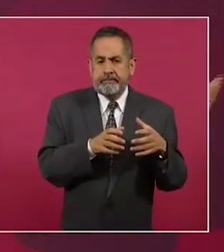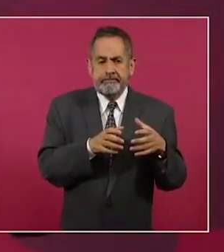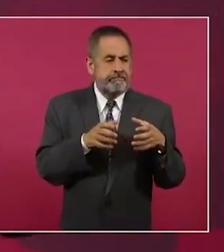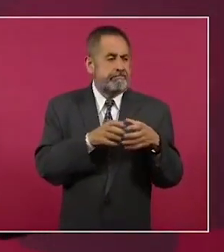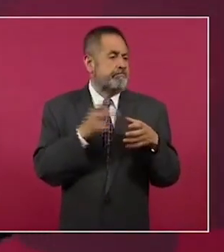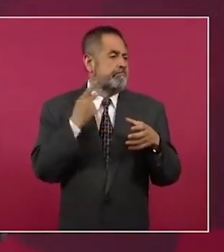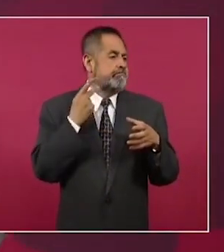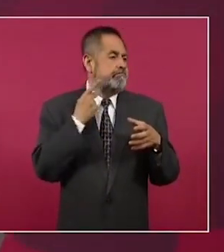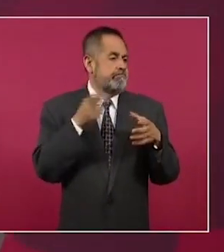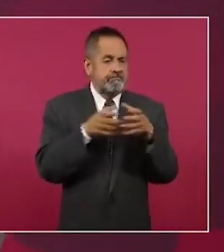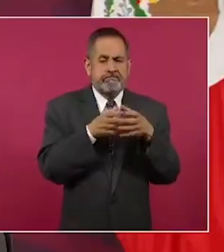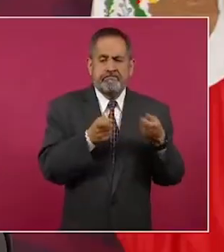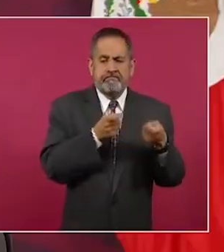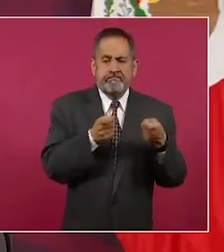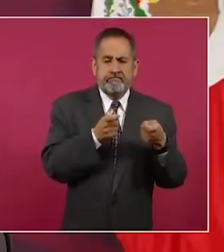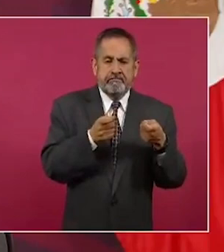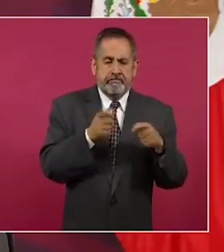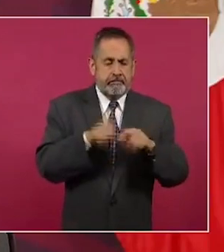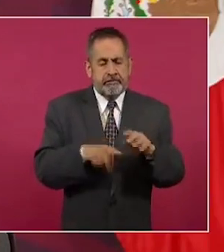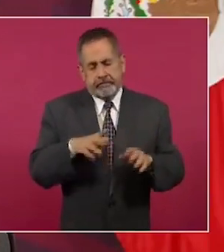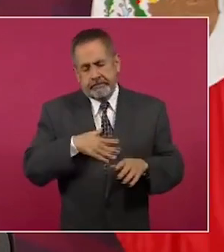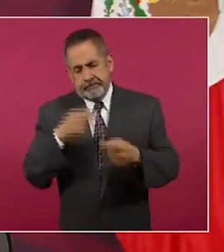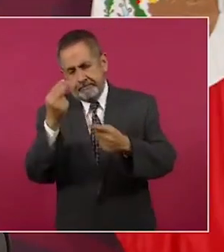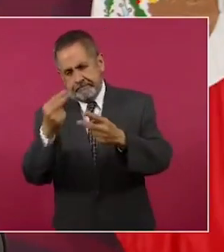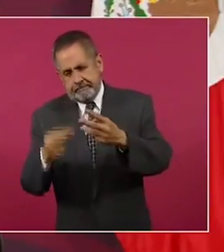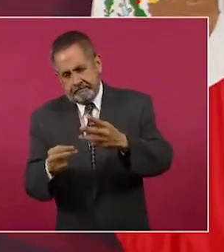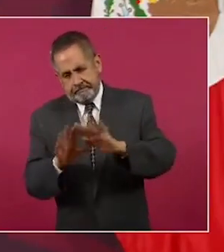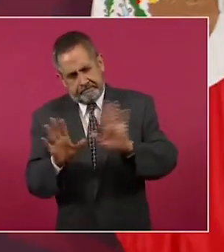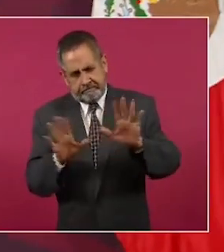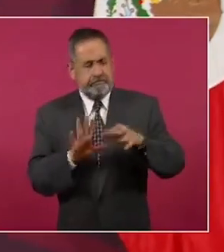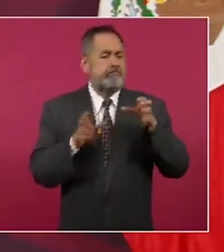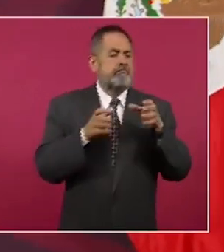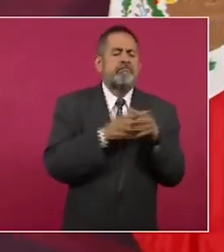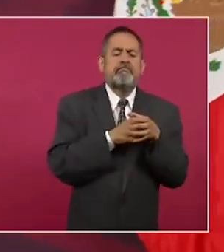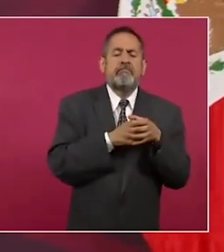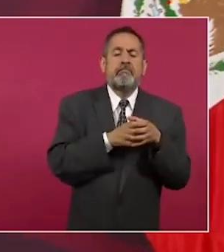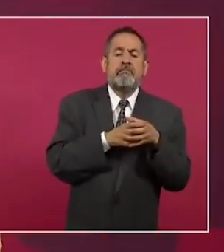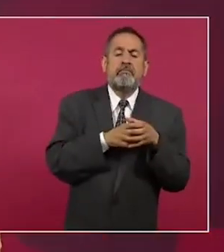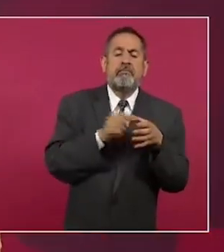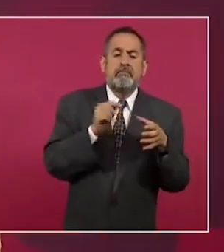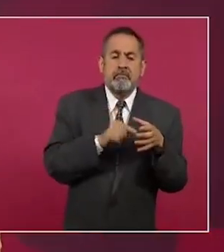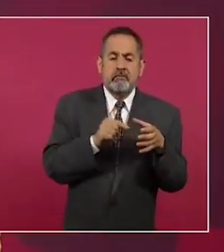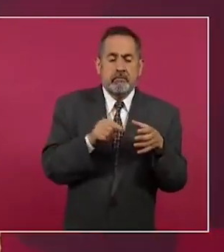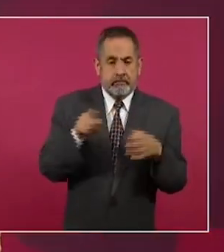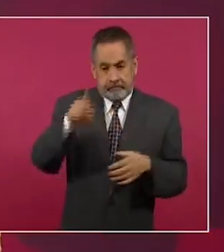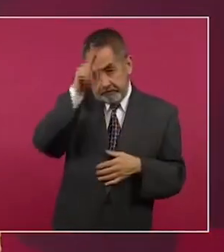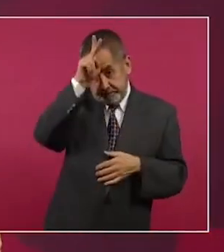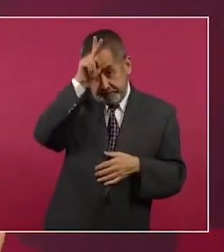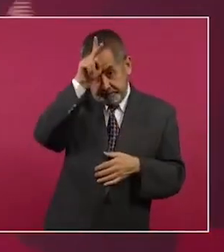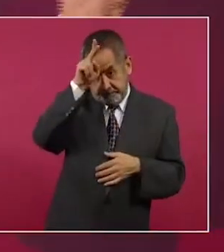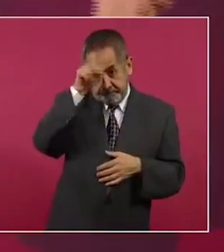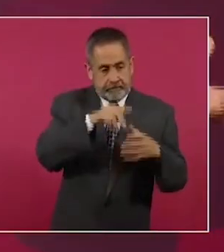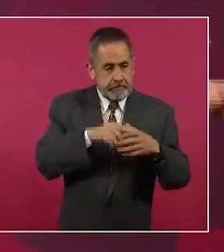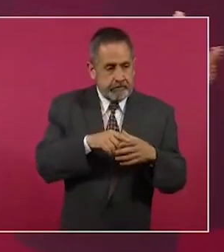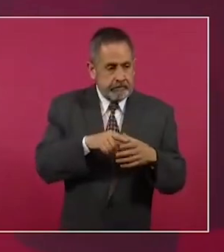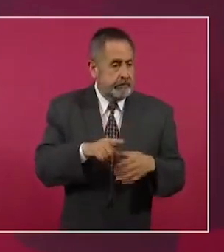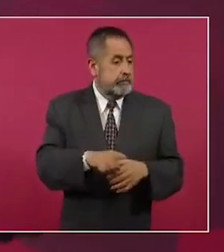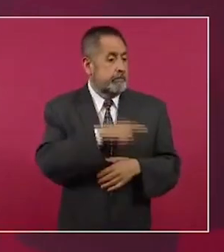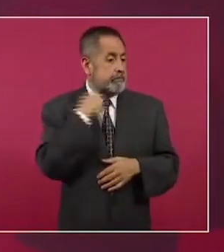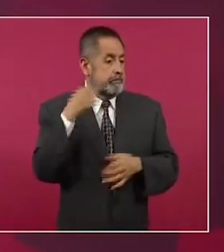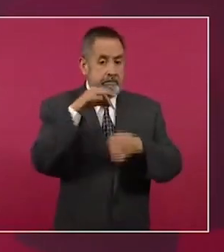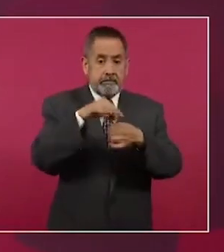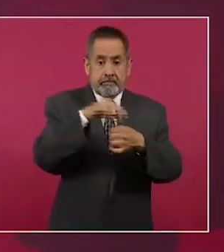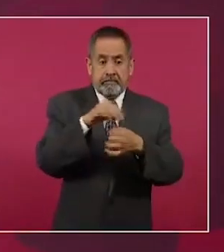político, no voy a mencionarlos, en el Perú, perdieron la elección,